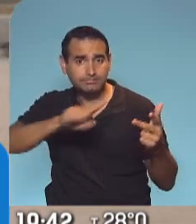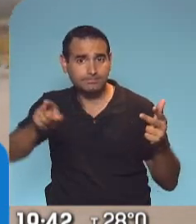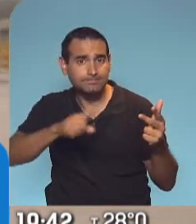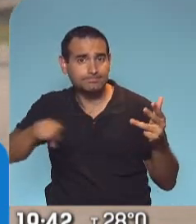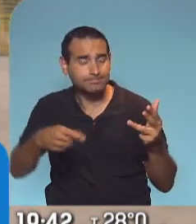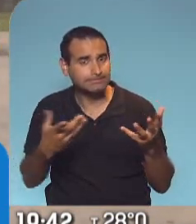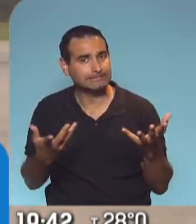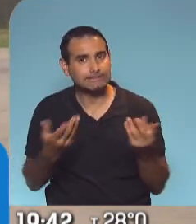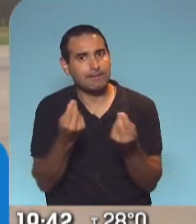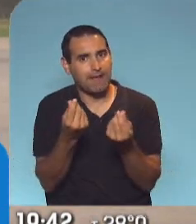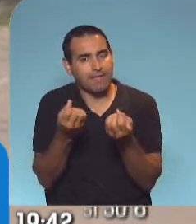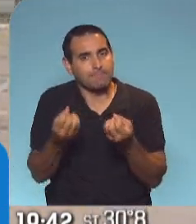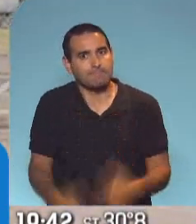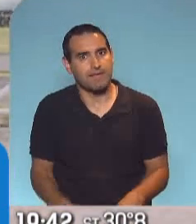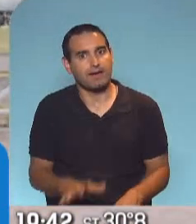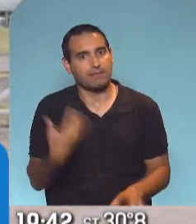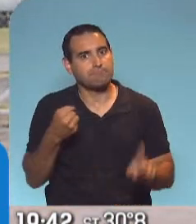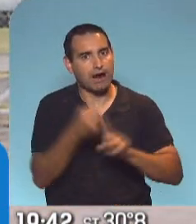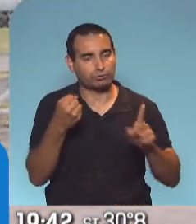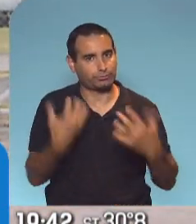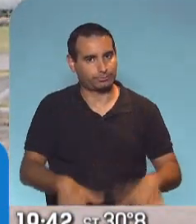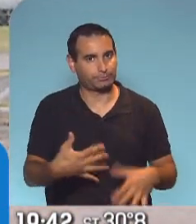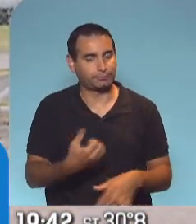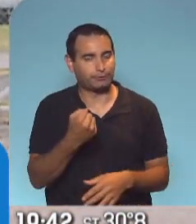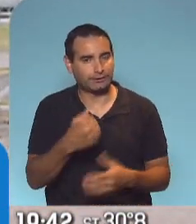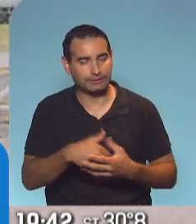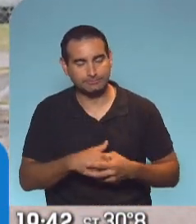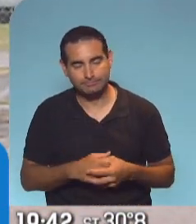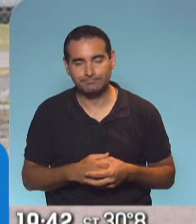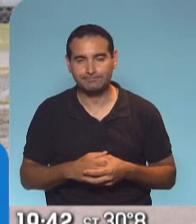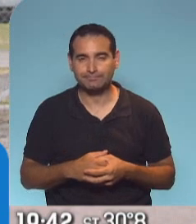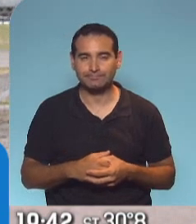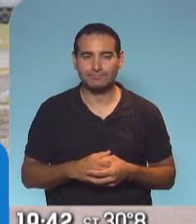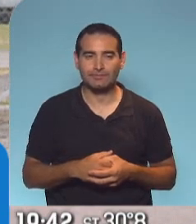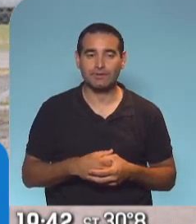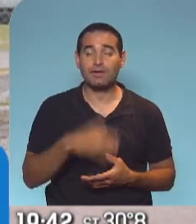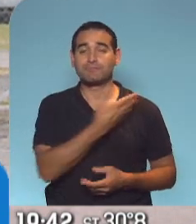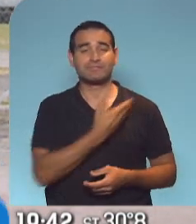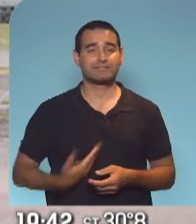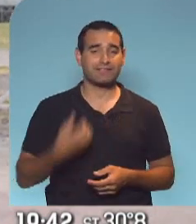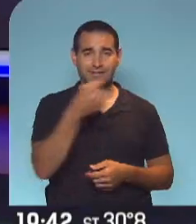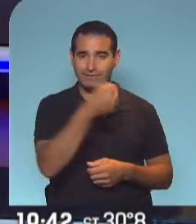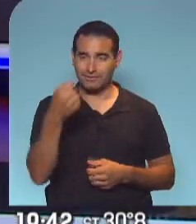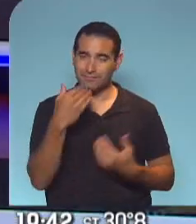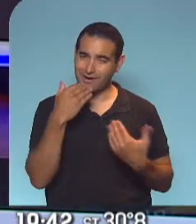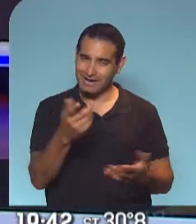situación, va a tener un impacto de esa magnitud. Bien, Pablo Seriani, presidente de Aerolíneas Argentinas, gracias por estos minutos.